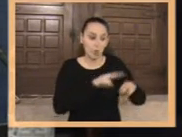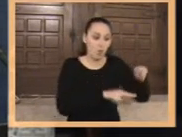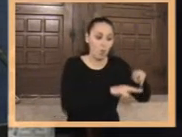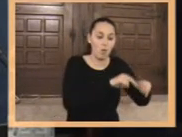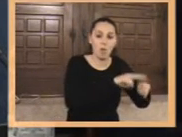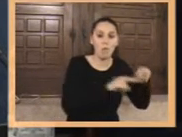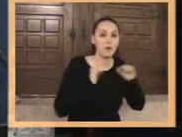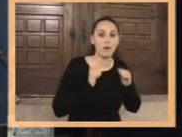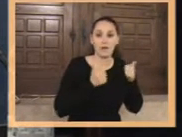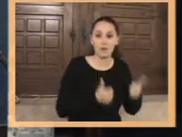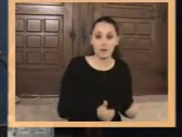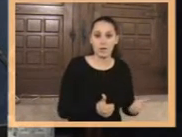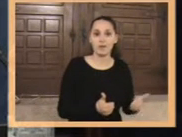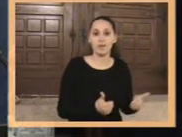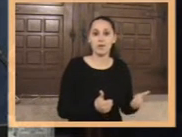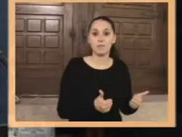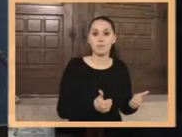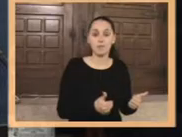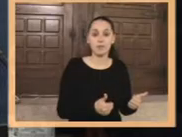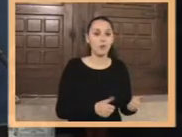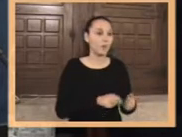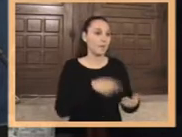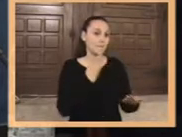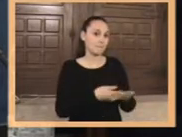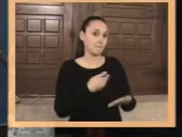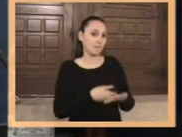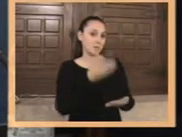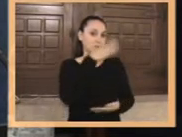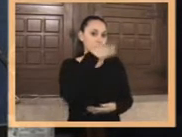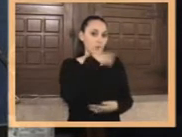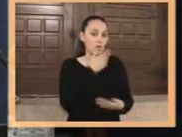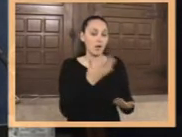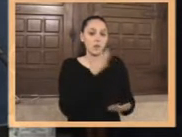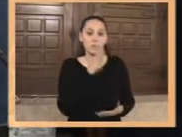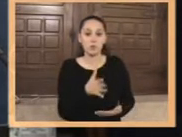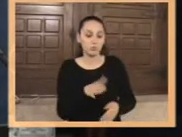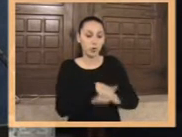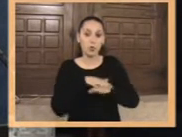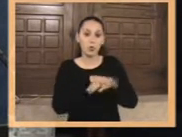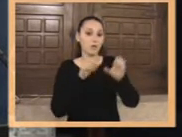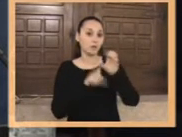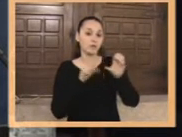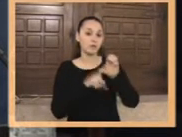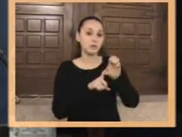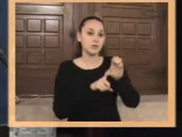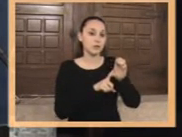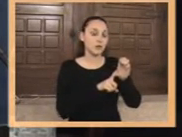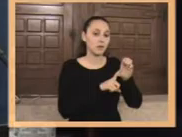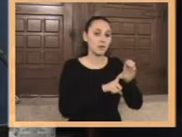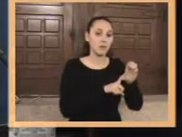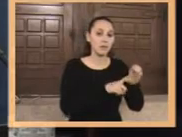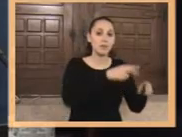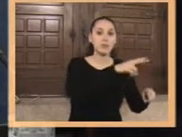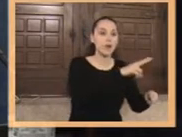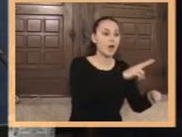adecuados para la zona en la que se interviene, pues la Junta mantiene paralizada la obra. Por lo tanto, no se puede quitar el andamio, quedarían desprotegidas